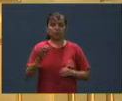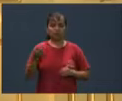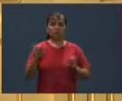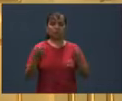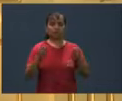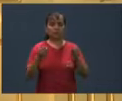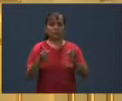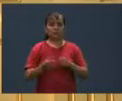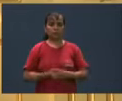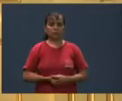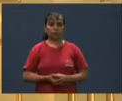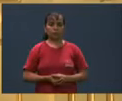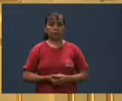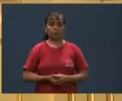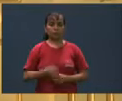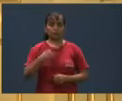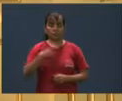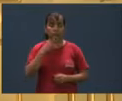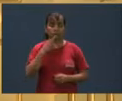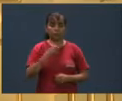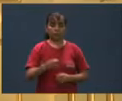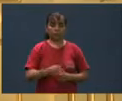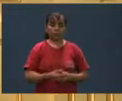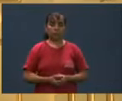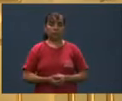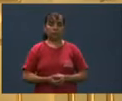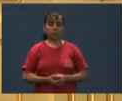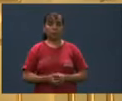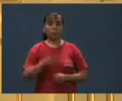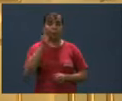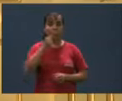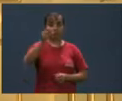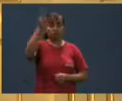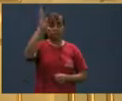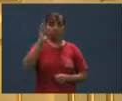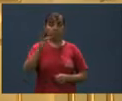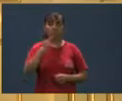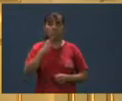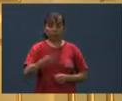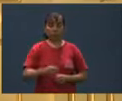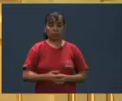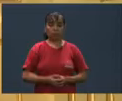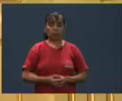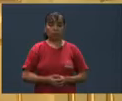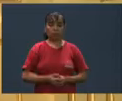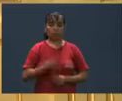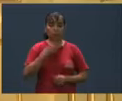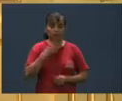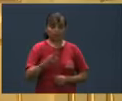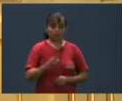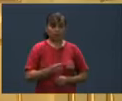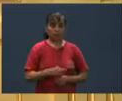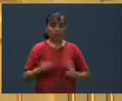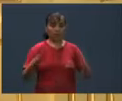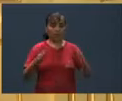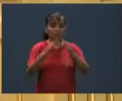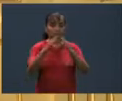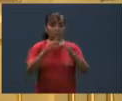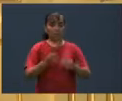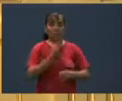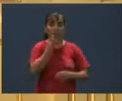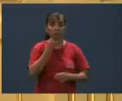haciendo? Yo les respondí: El Señor me ha dicho, dile a la casa de